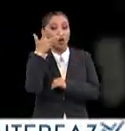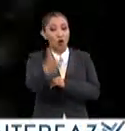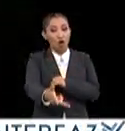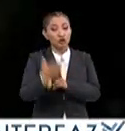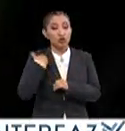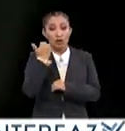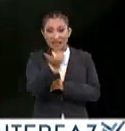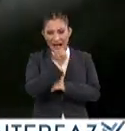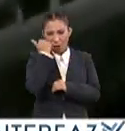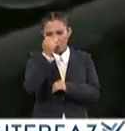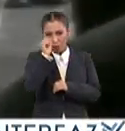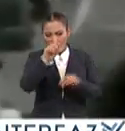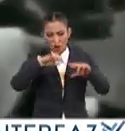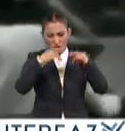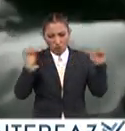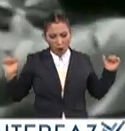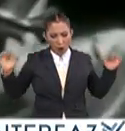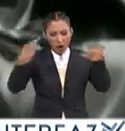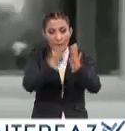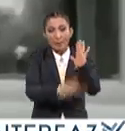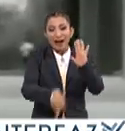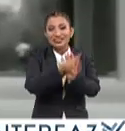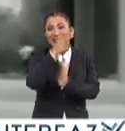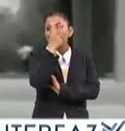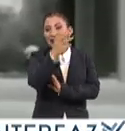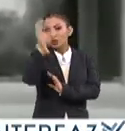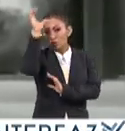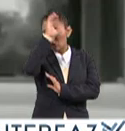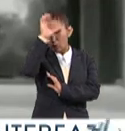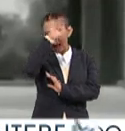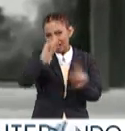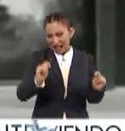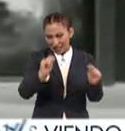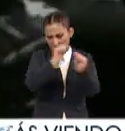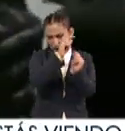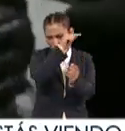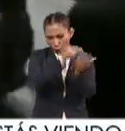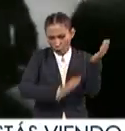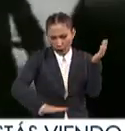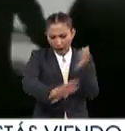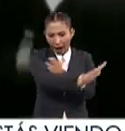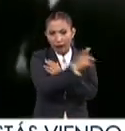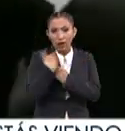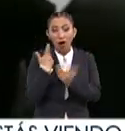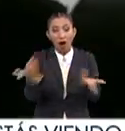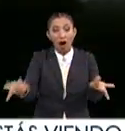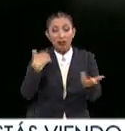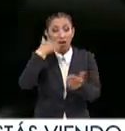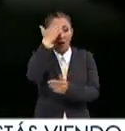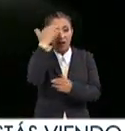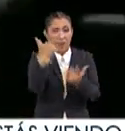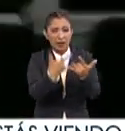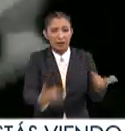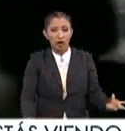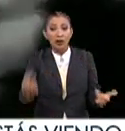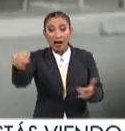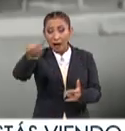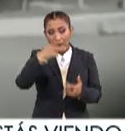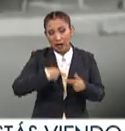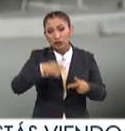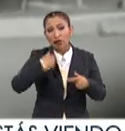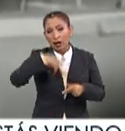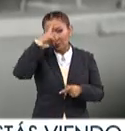1968, los estudiantes se reunieron en la Plaza de las Tres Culturas de Tlatelolco, con un desenlace trágico que los